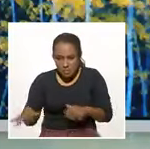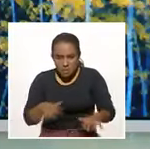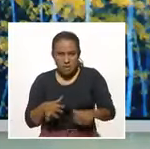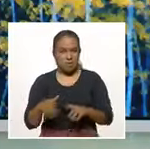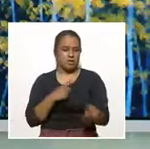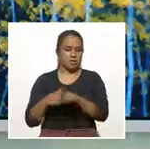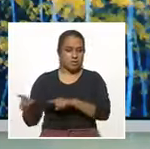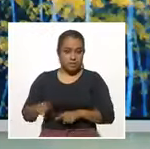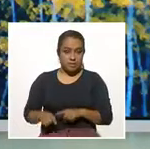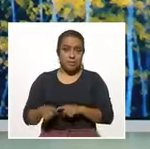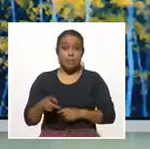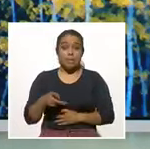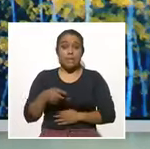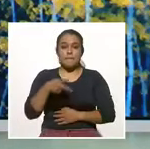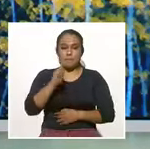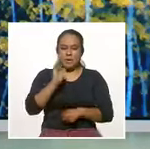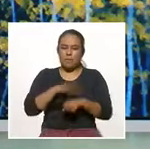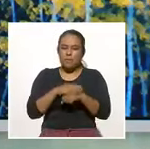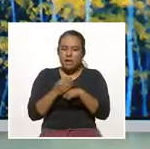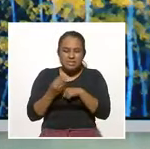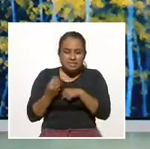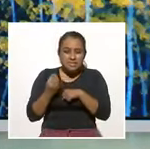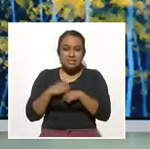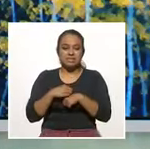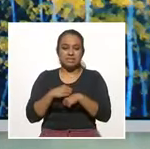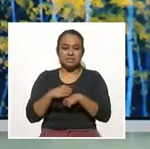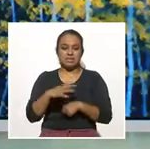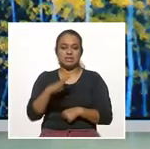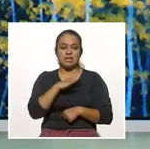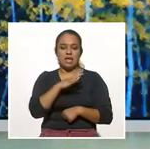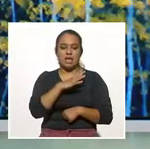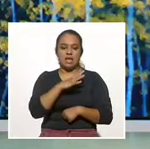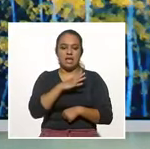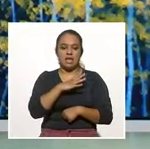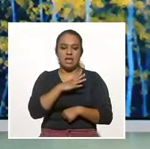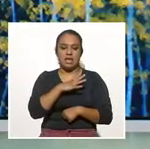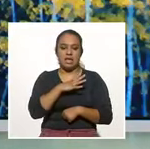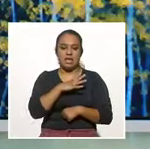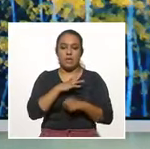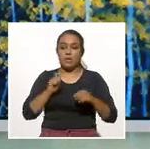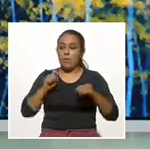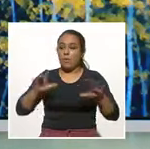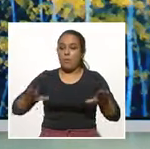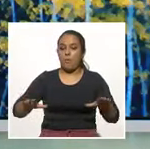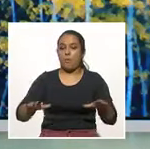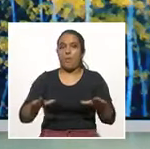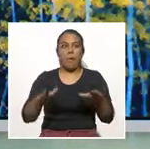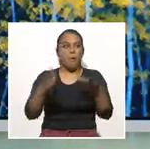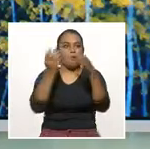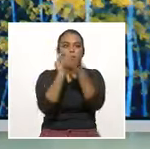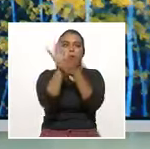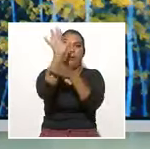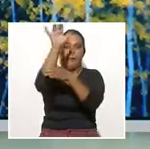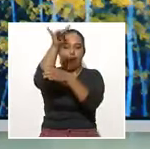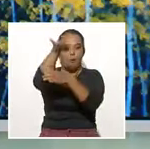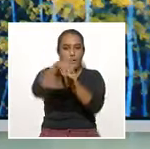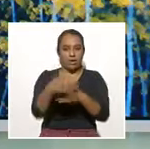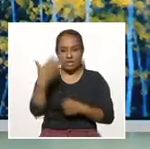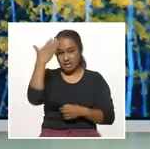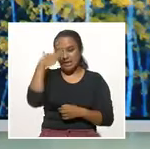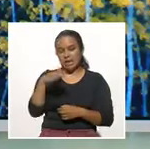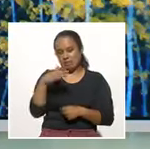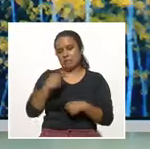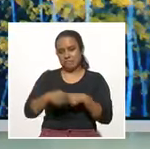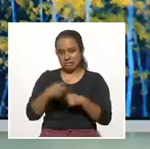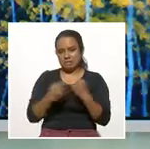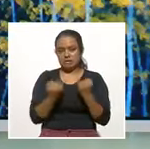eso, pero para sumarle otro poquito están nuestros queridísimos volcanes, ¿no? Que también representan un riesgo.